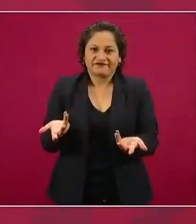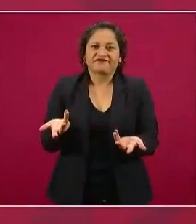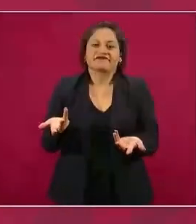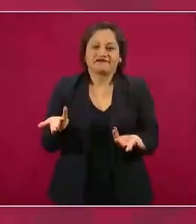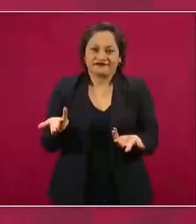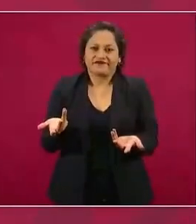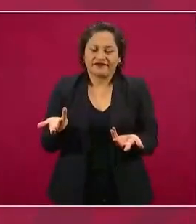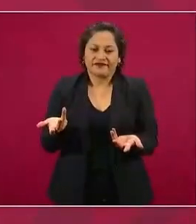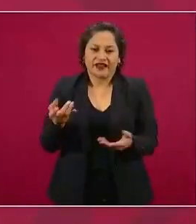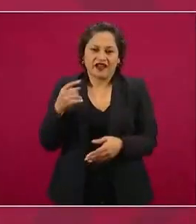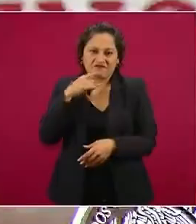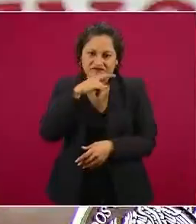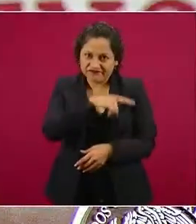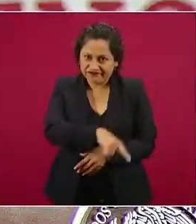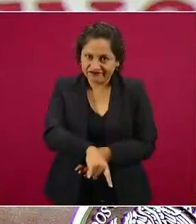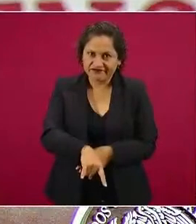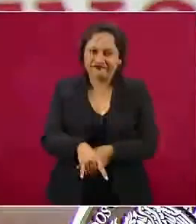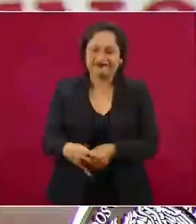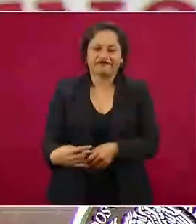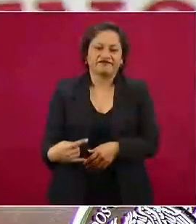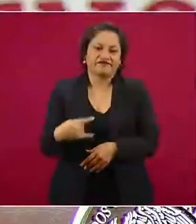egoísmo,